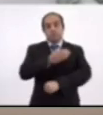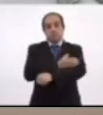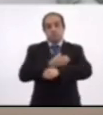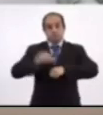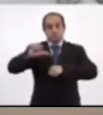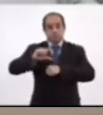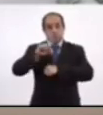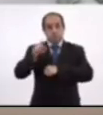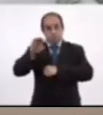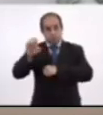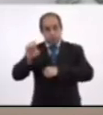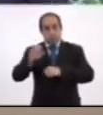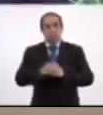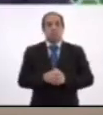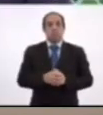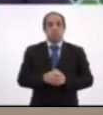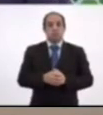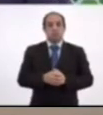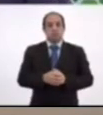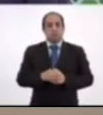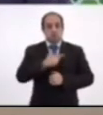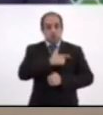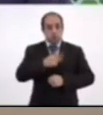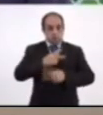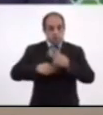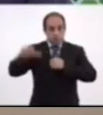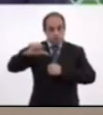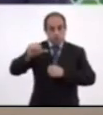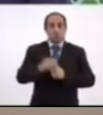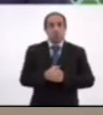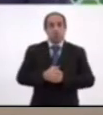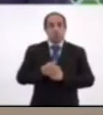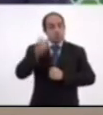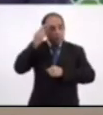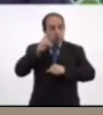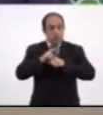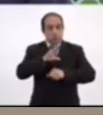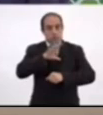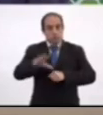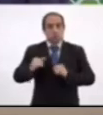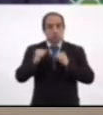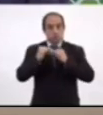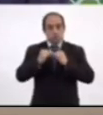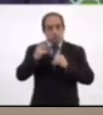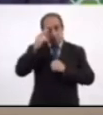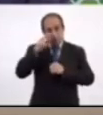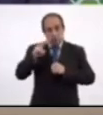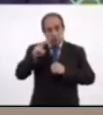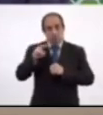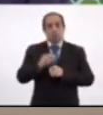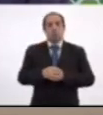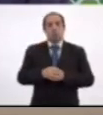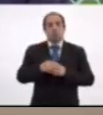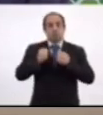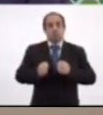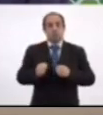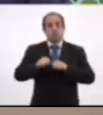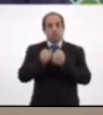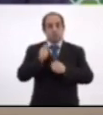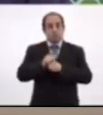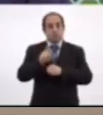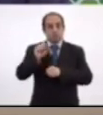hoy Zoe Robledo, tenemos el gusto de tenerlo aquí, el director general del Instituto Mexicano del Seguro Social, y también la